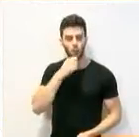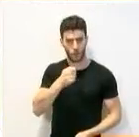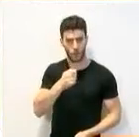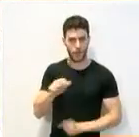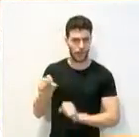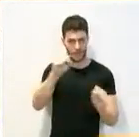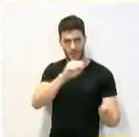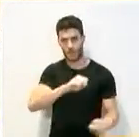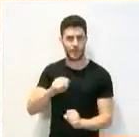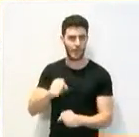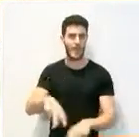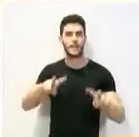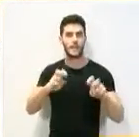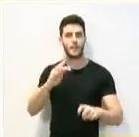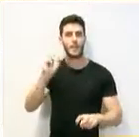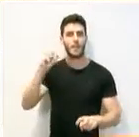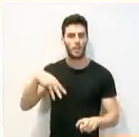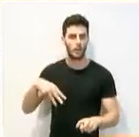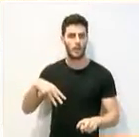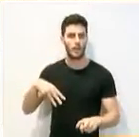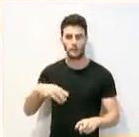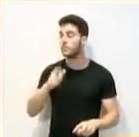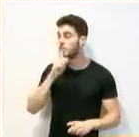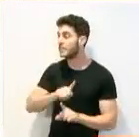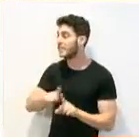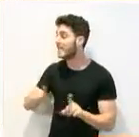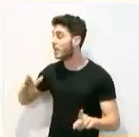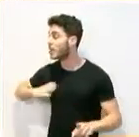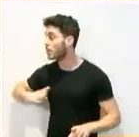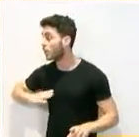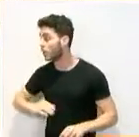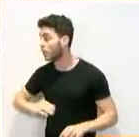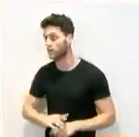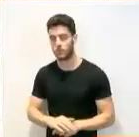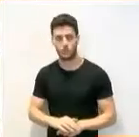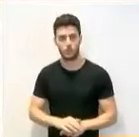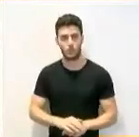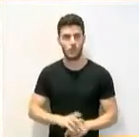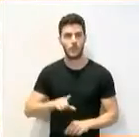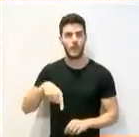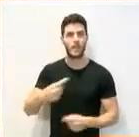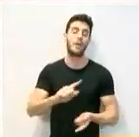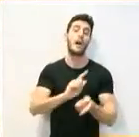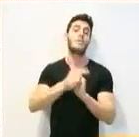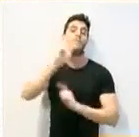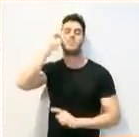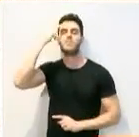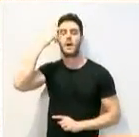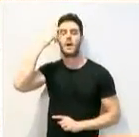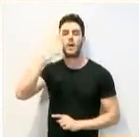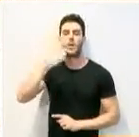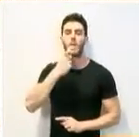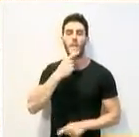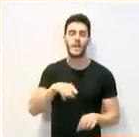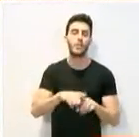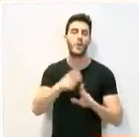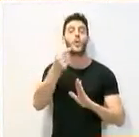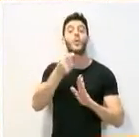defendía aquello de OTAN de entrada, no. Silencio. Luego nos cambió y nos puso una serie de